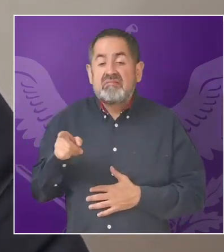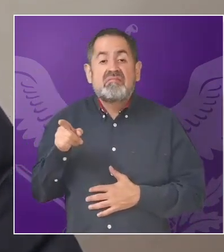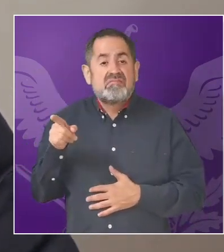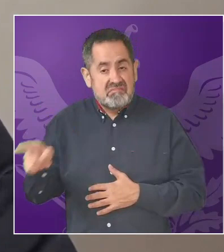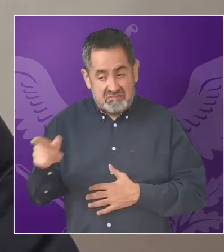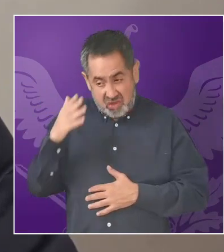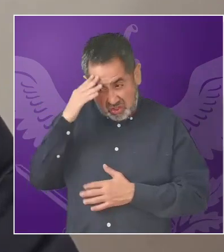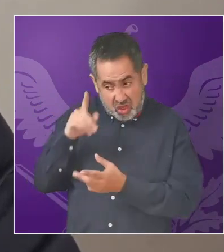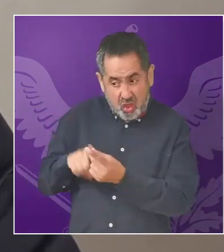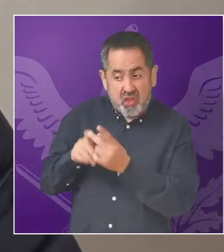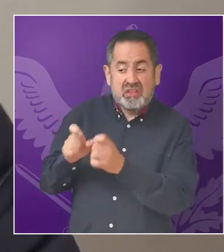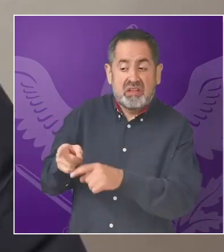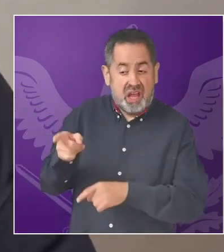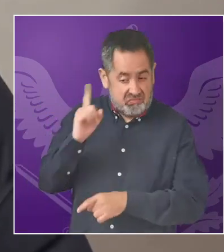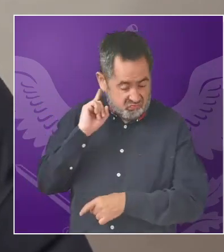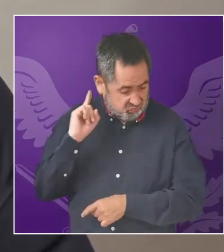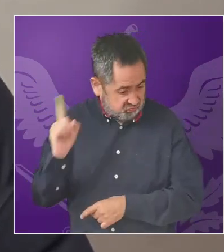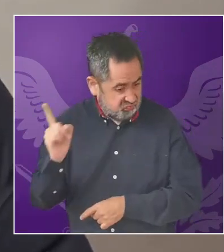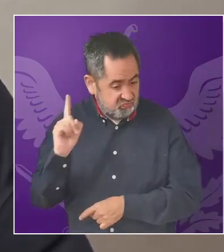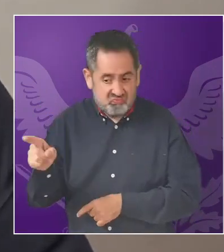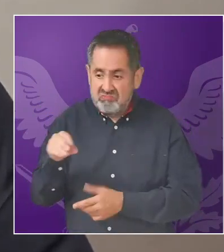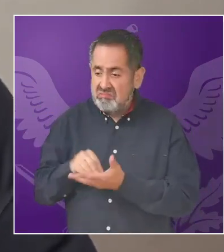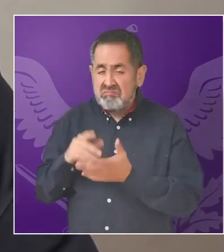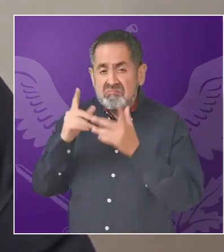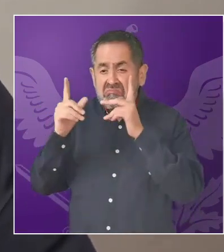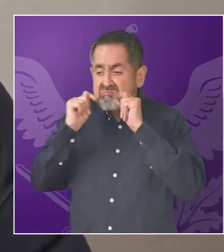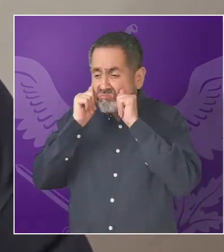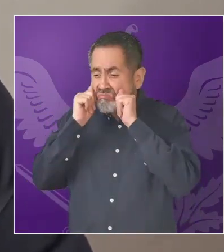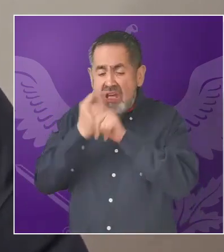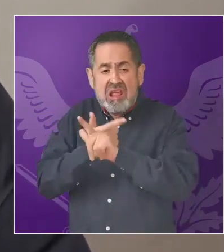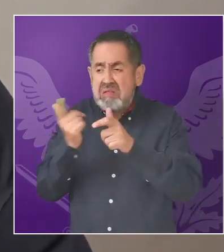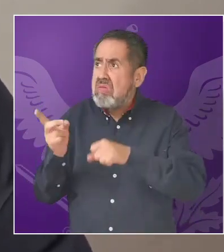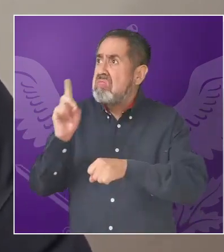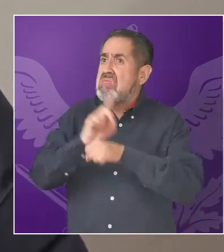Para que supiéramos que saben en dónde